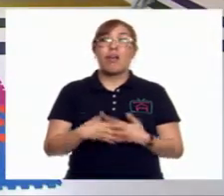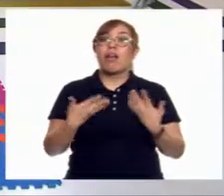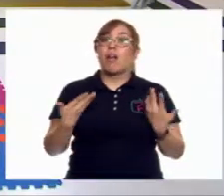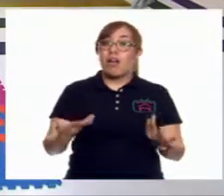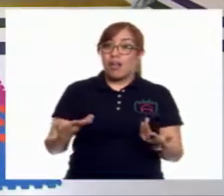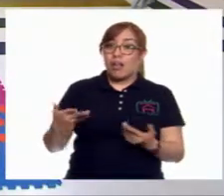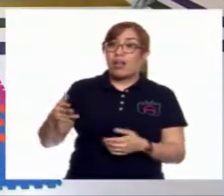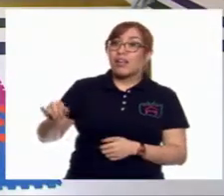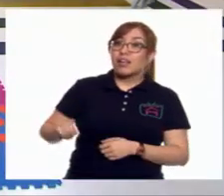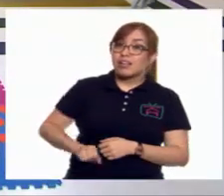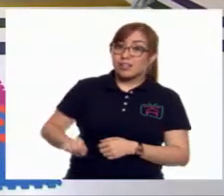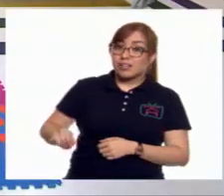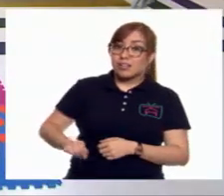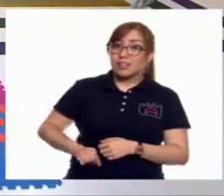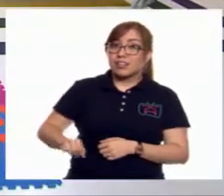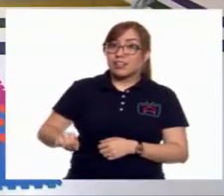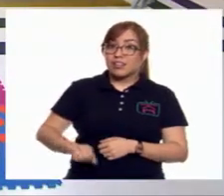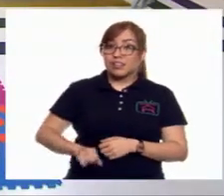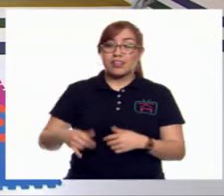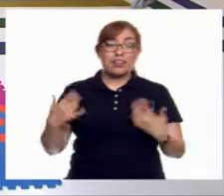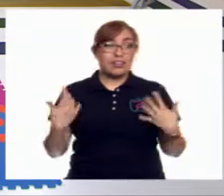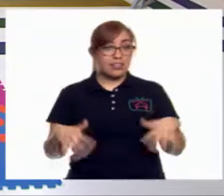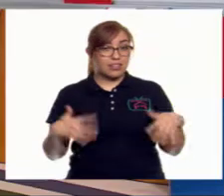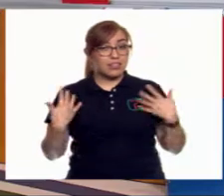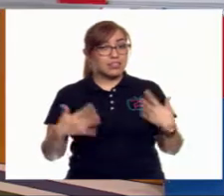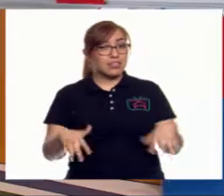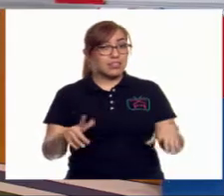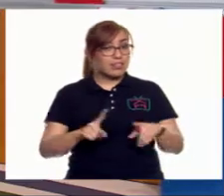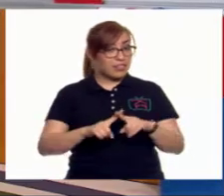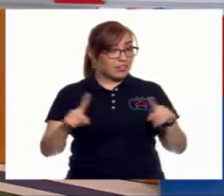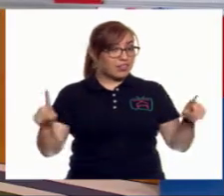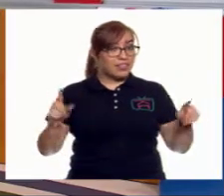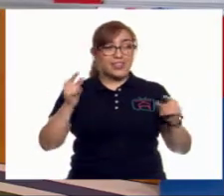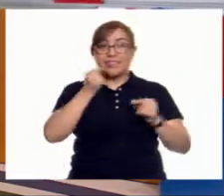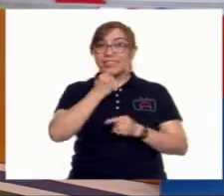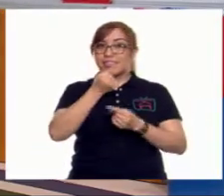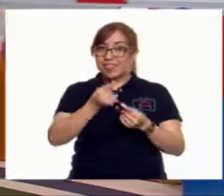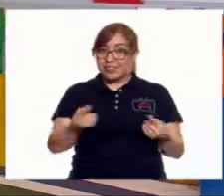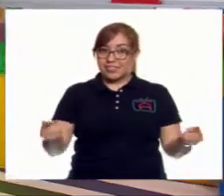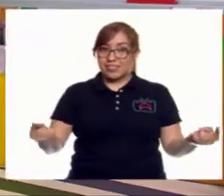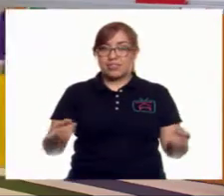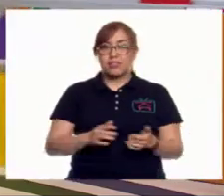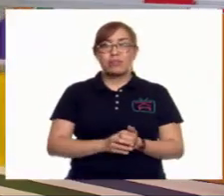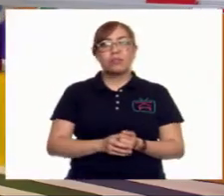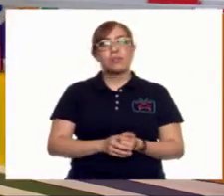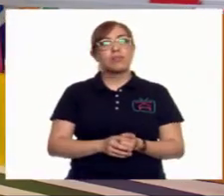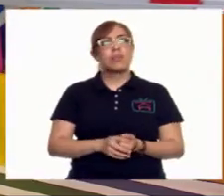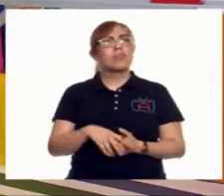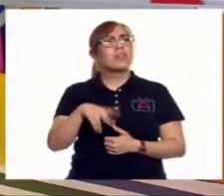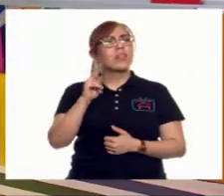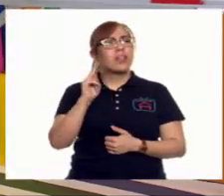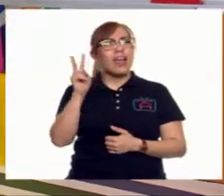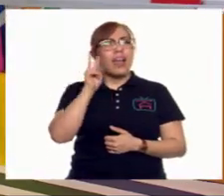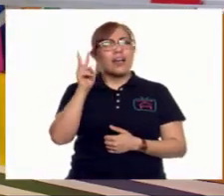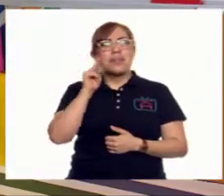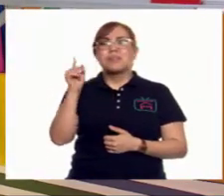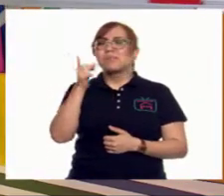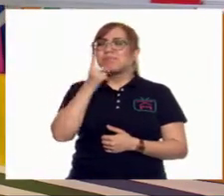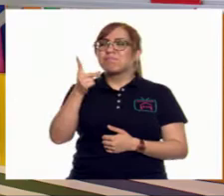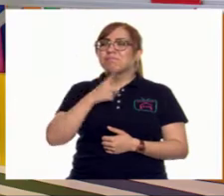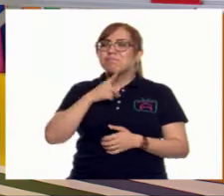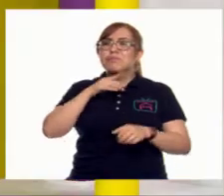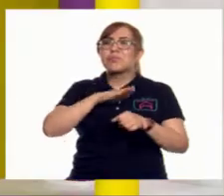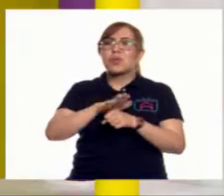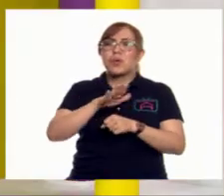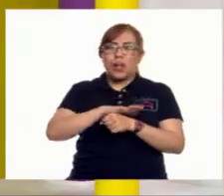Interesantes situaciones. ¿Cuánta propiedad, verdad? Claro, con los niños. Pero, ¿qué te parece si nos muestras las anotaciones que tú hiciste